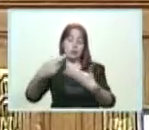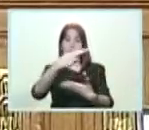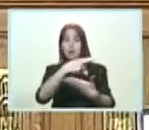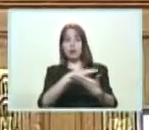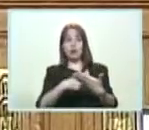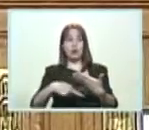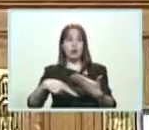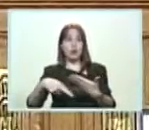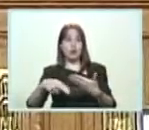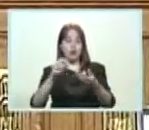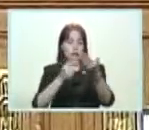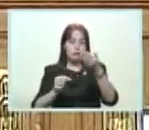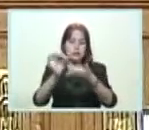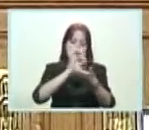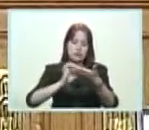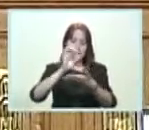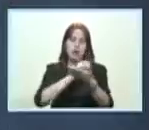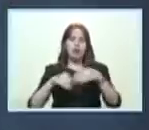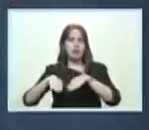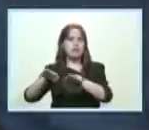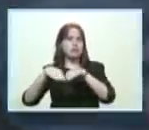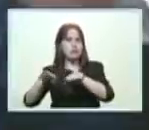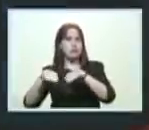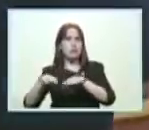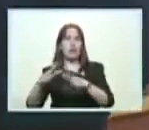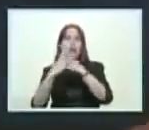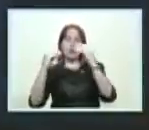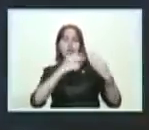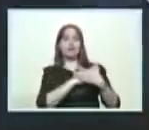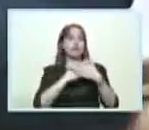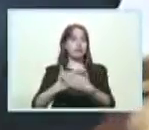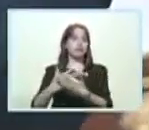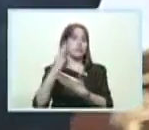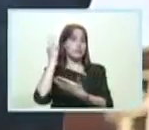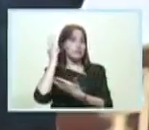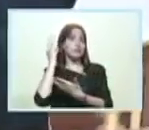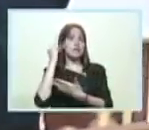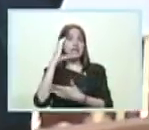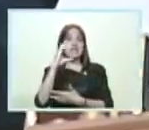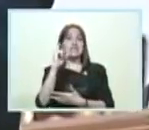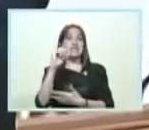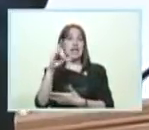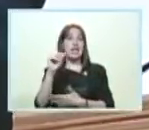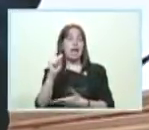confeccionado y cosido por Cilian Flores. A la orden está.